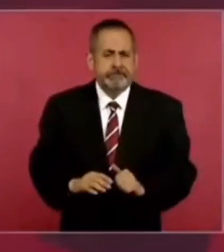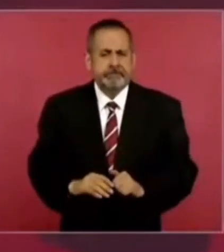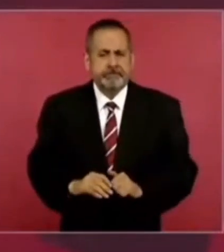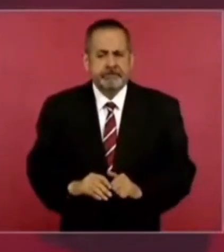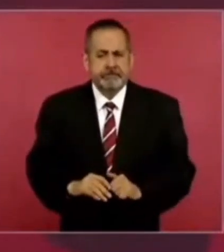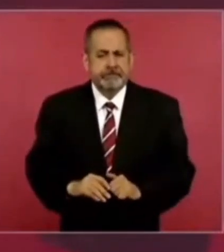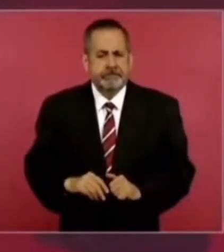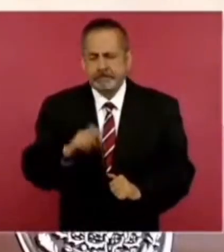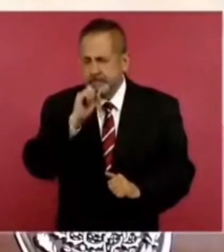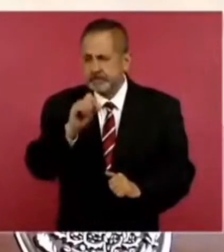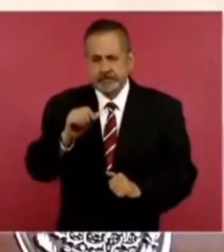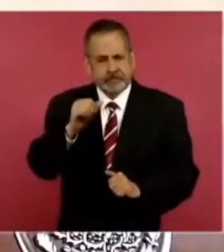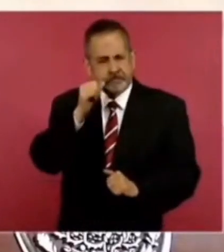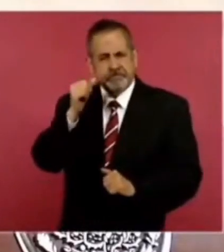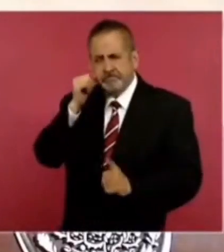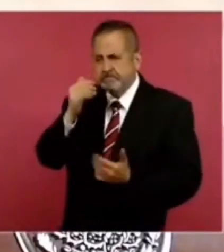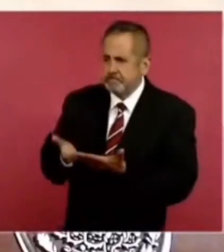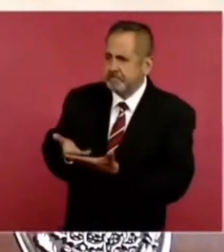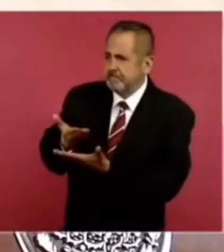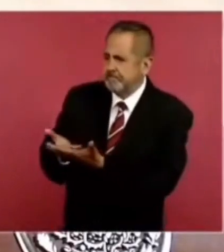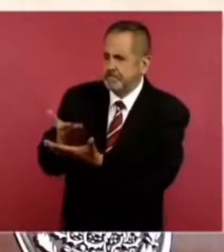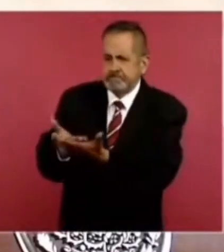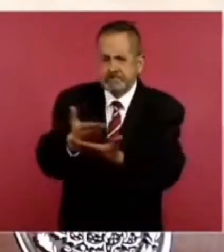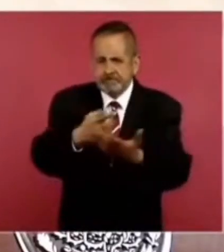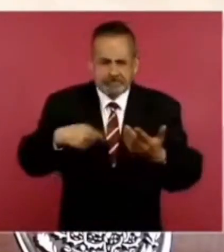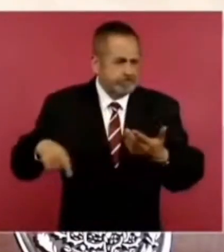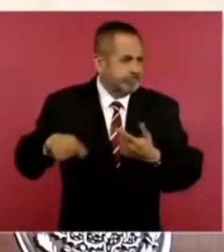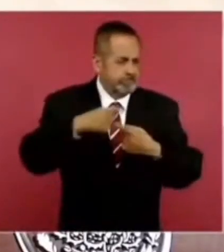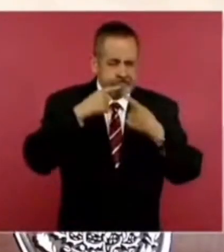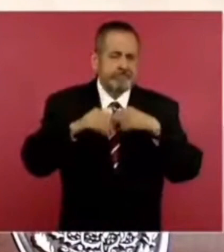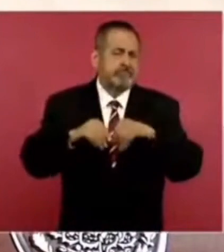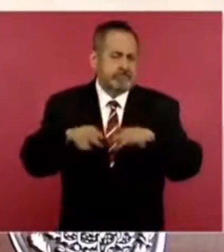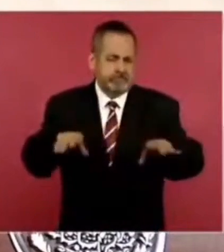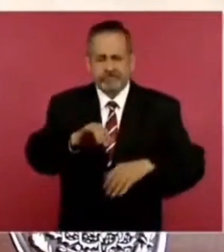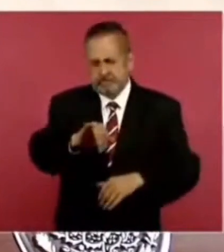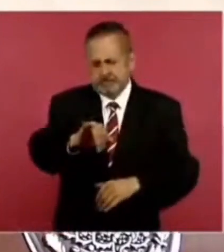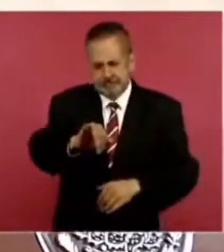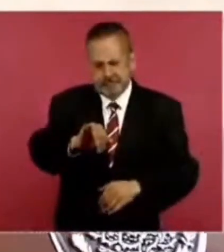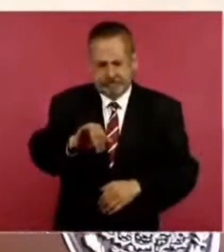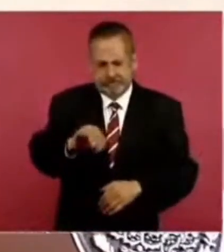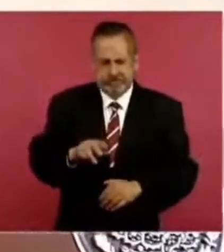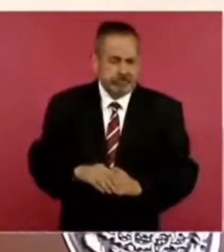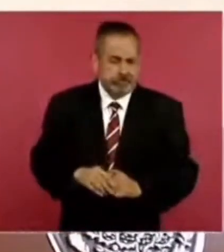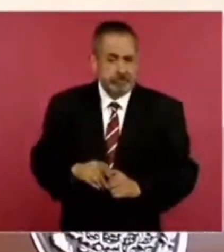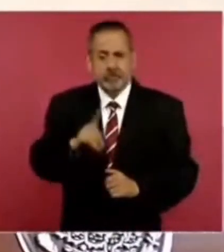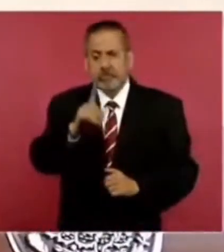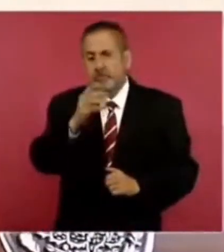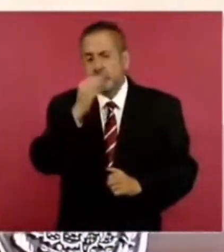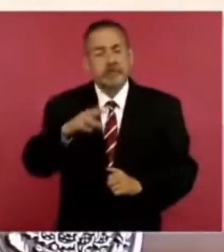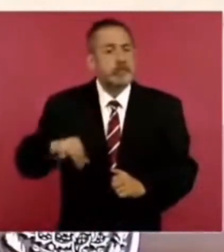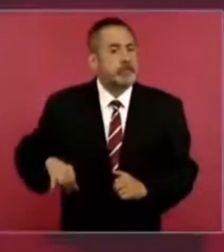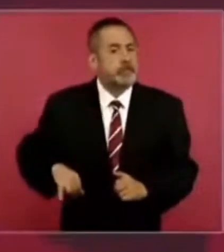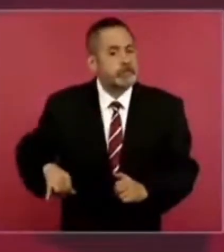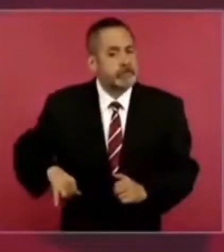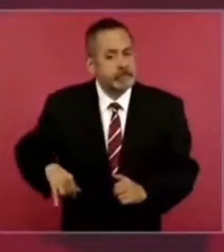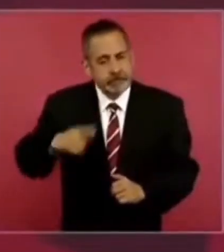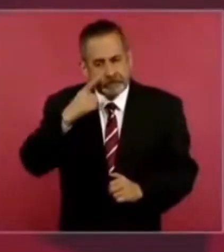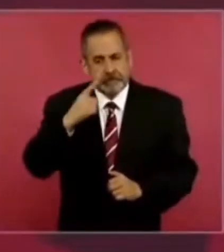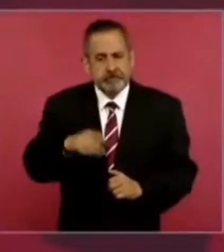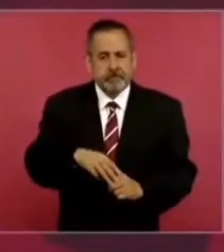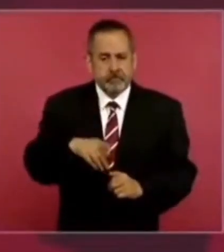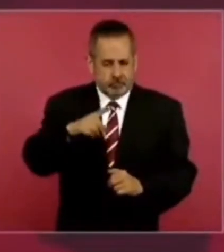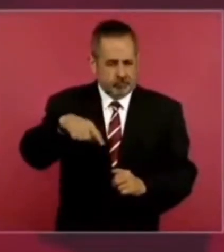todo lo planteado. Lo interesante es que van a